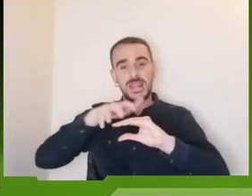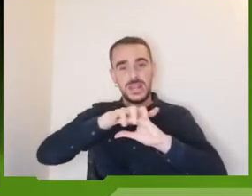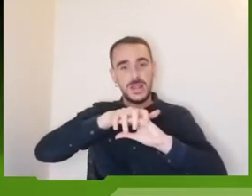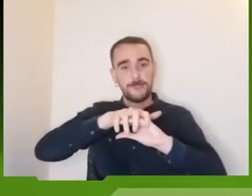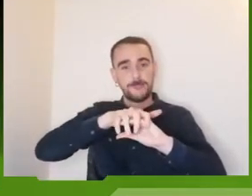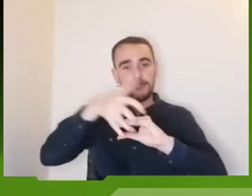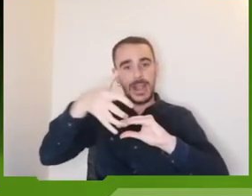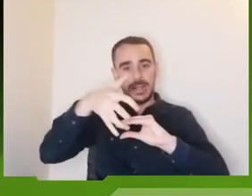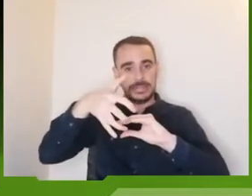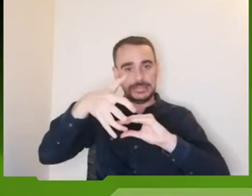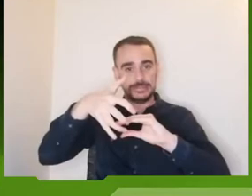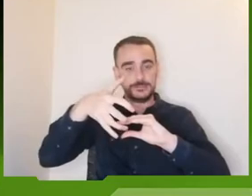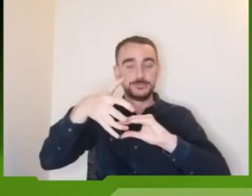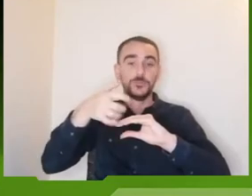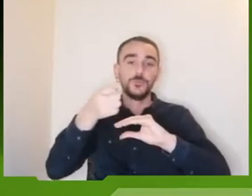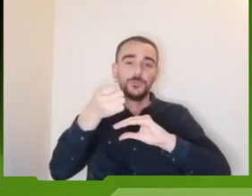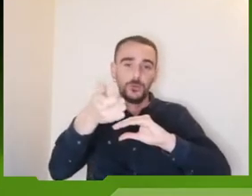dado con